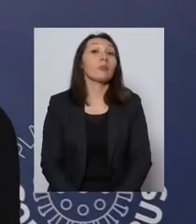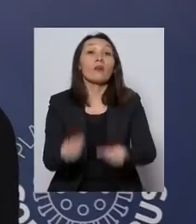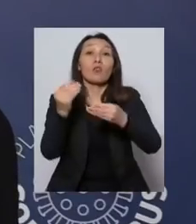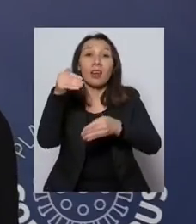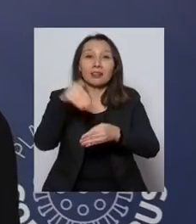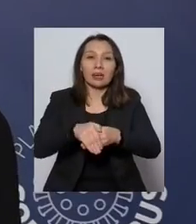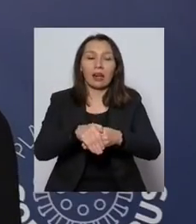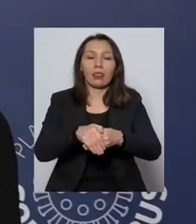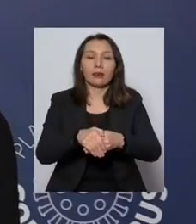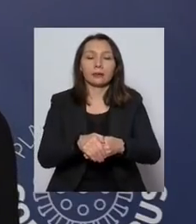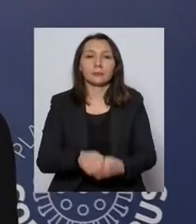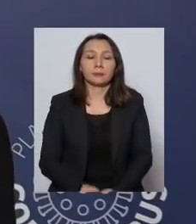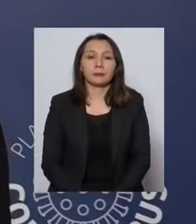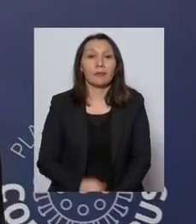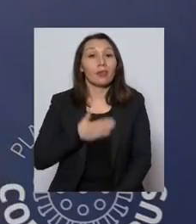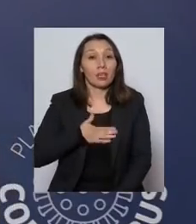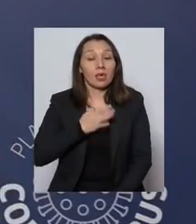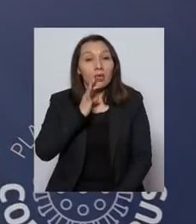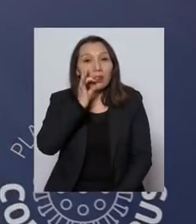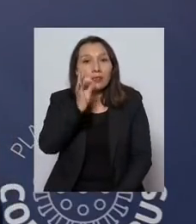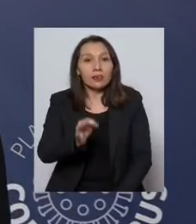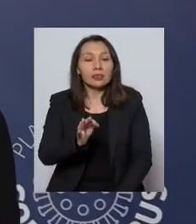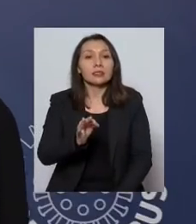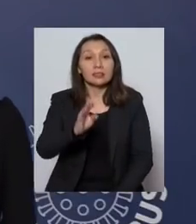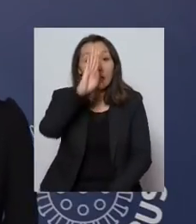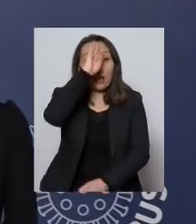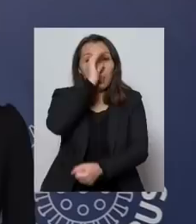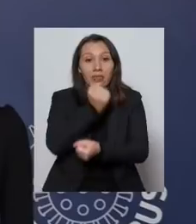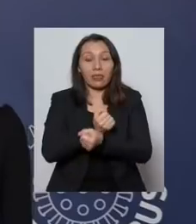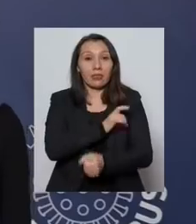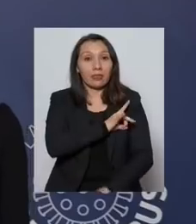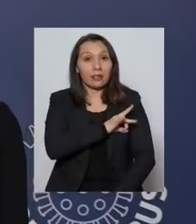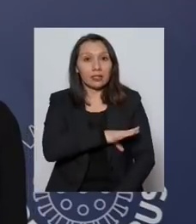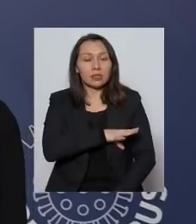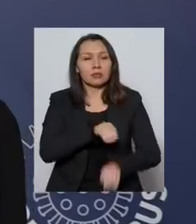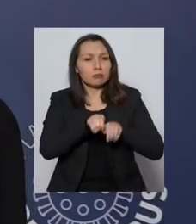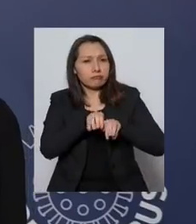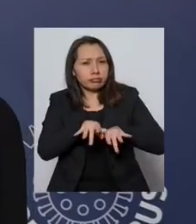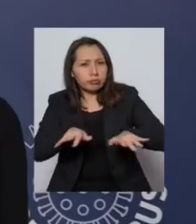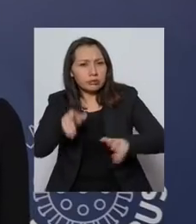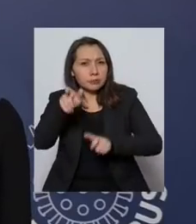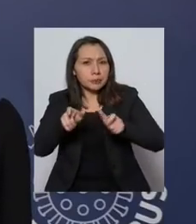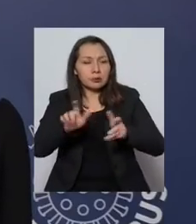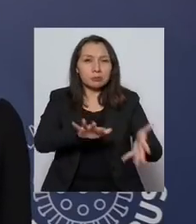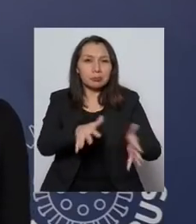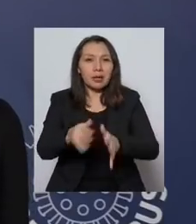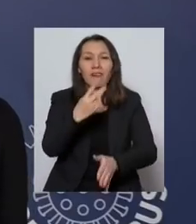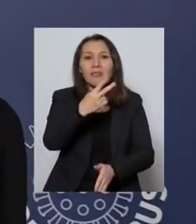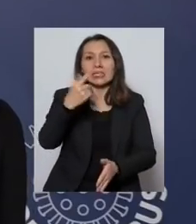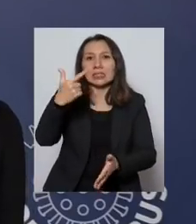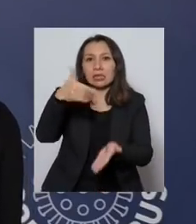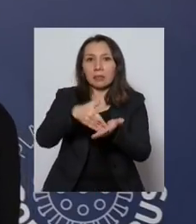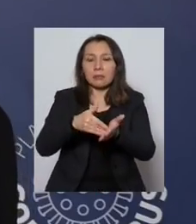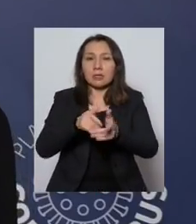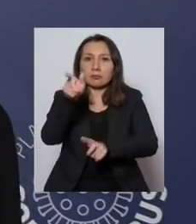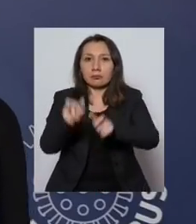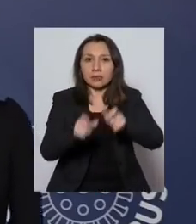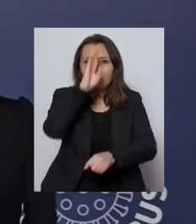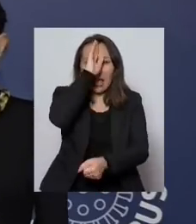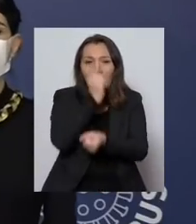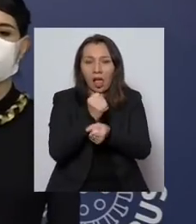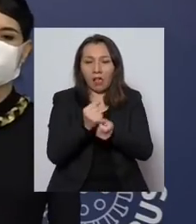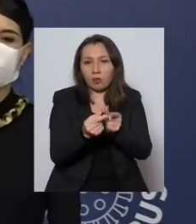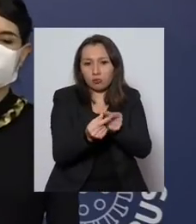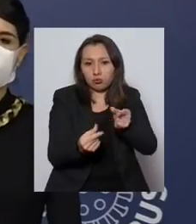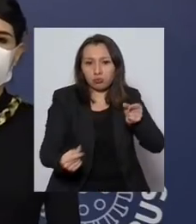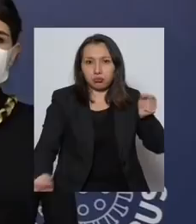Buenas tardes. Quiero señalar que Carabineros de Chile despliega diariamente aproximadamente 27.000 carabineros a lo largo